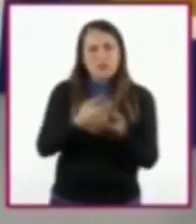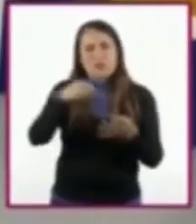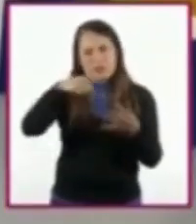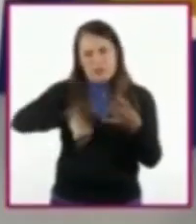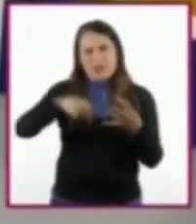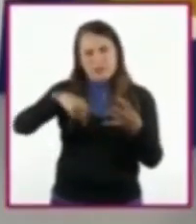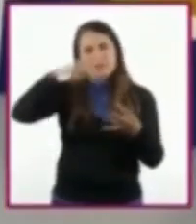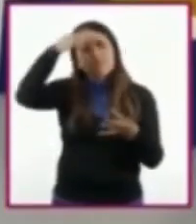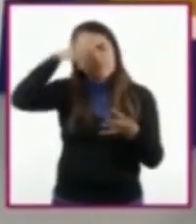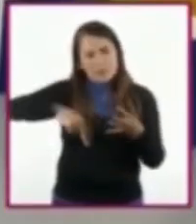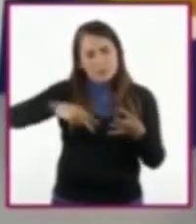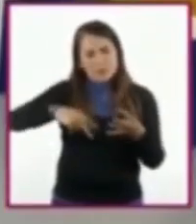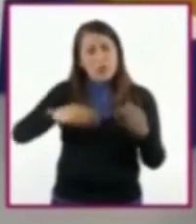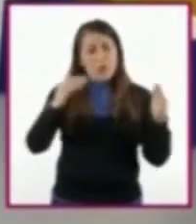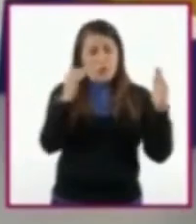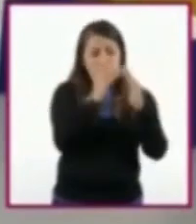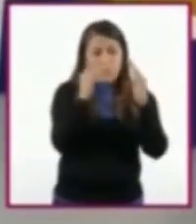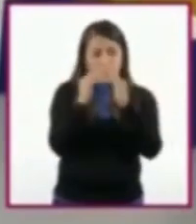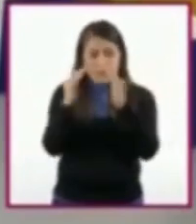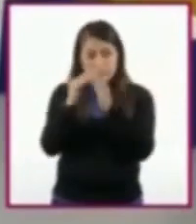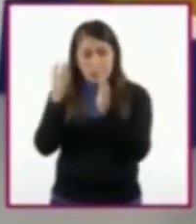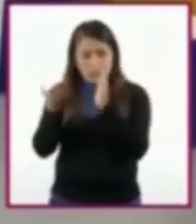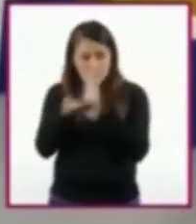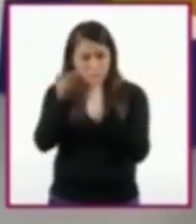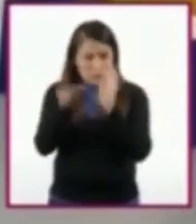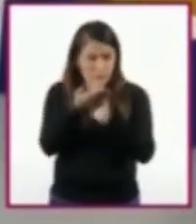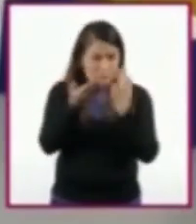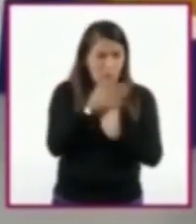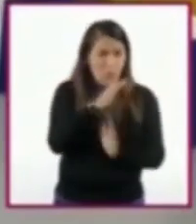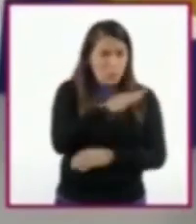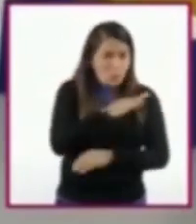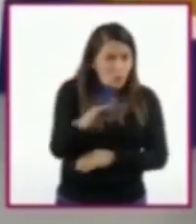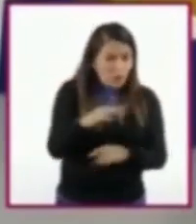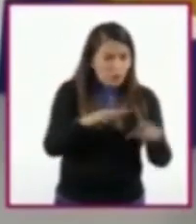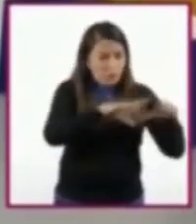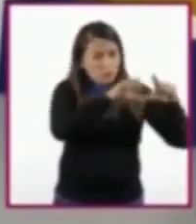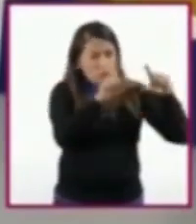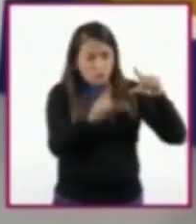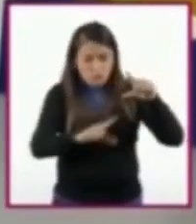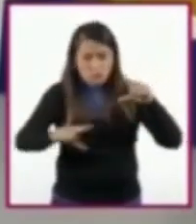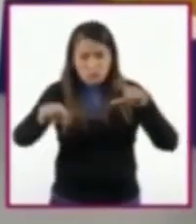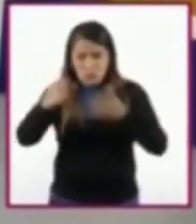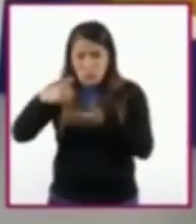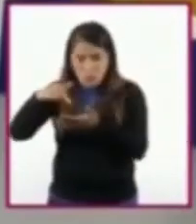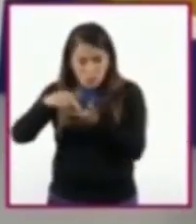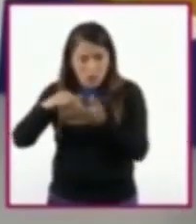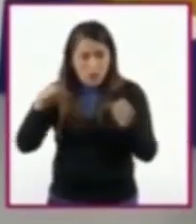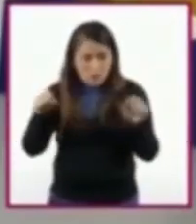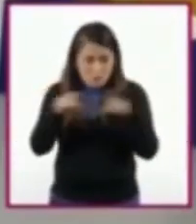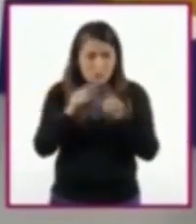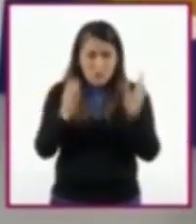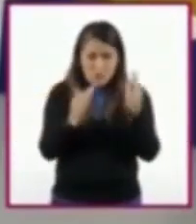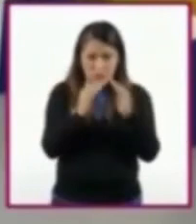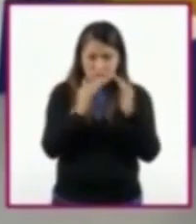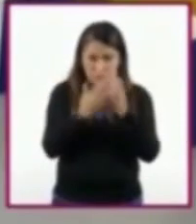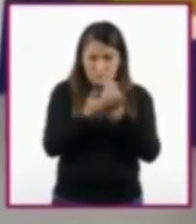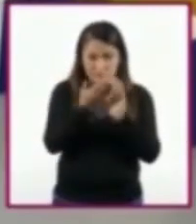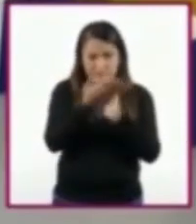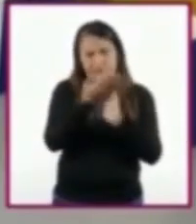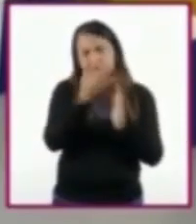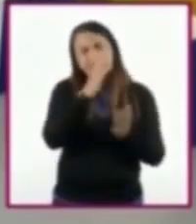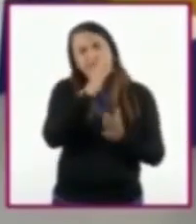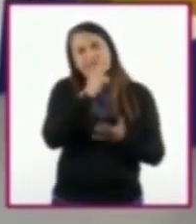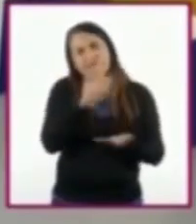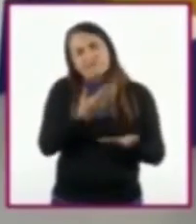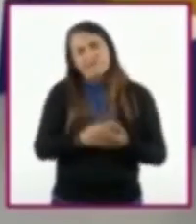país, no todas las construcciones podrían ser factibles en todos los lugares. Antes de despedirnos, maestros,